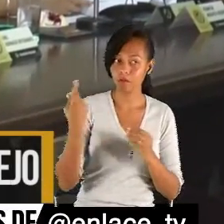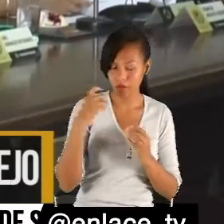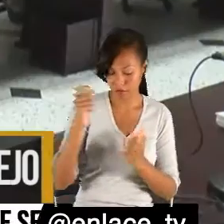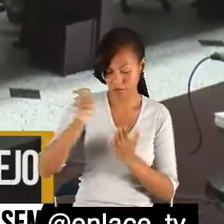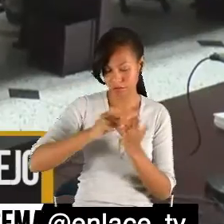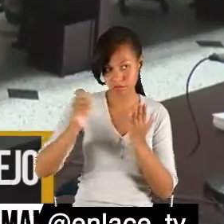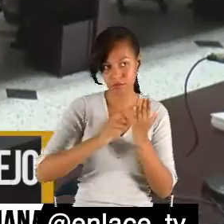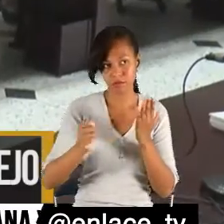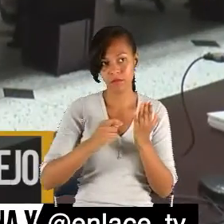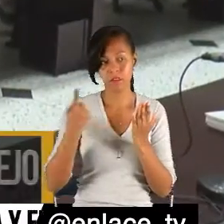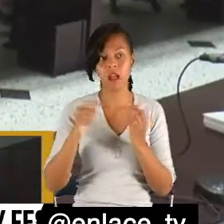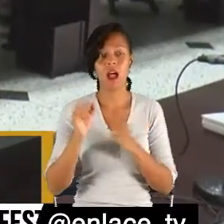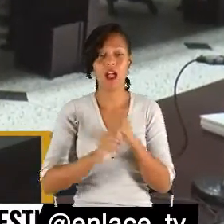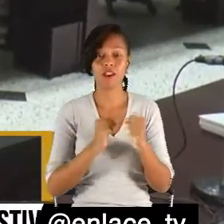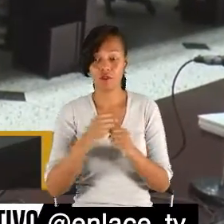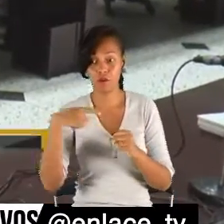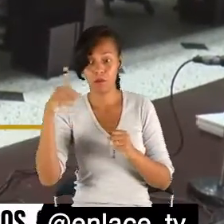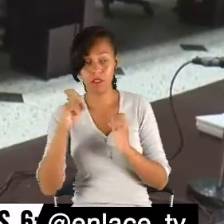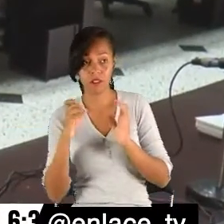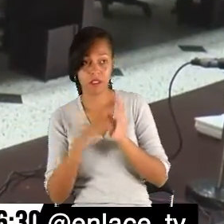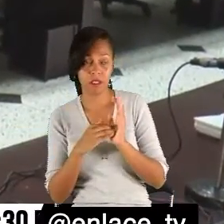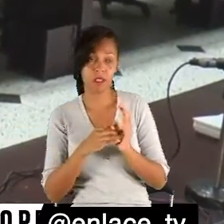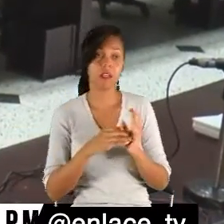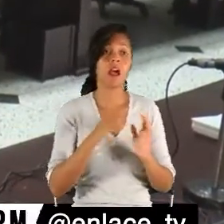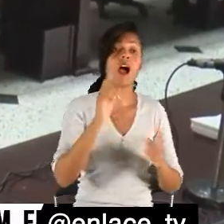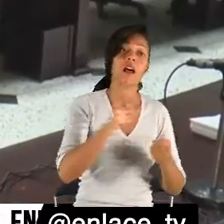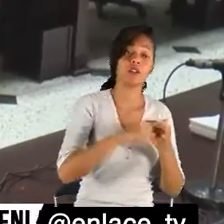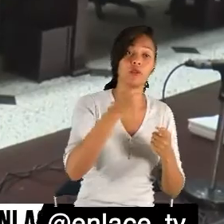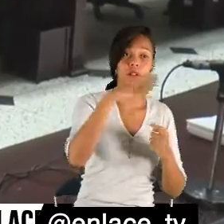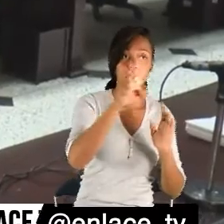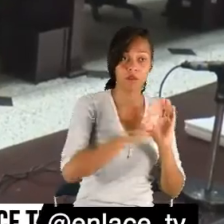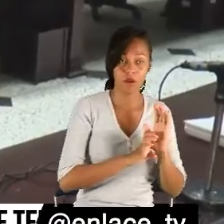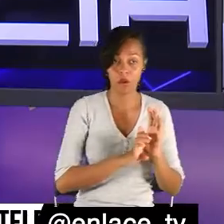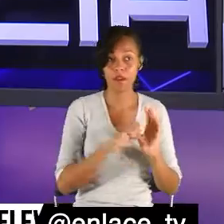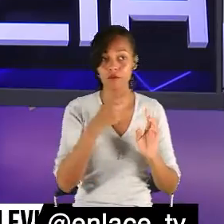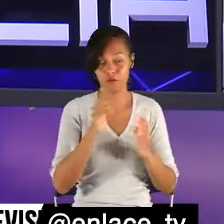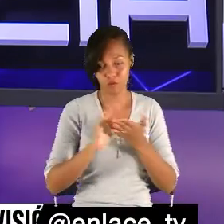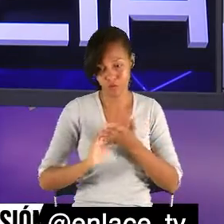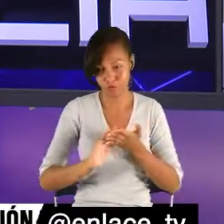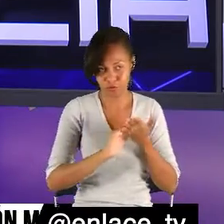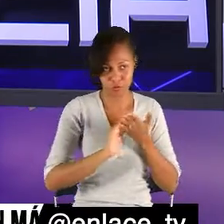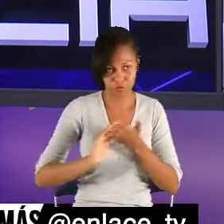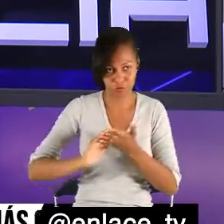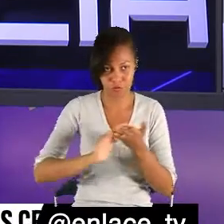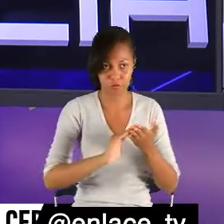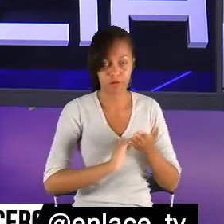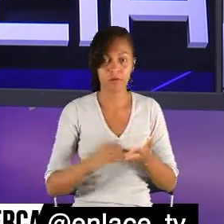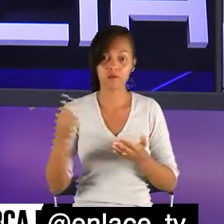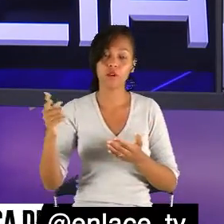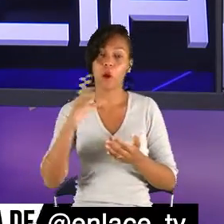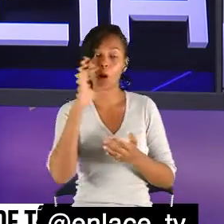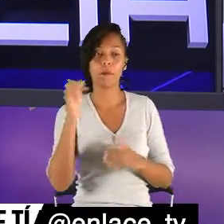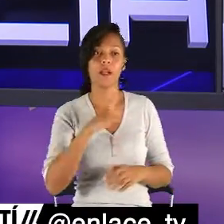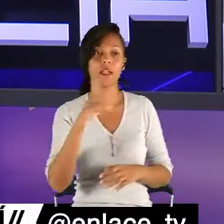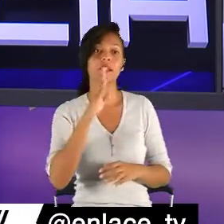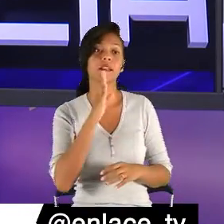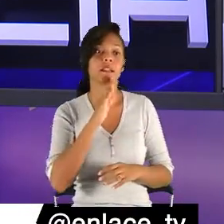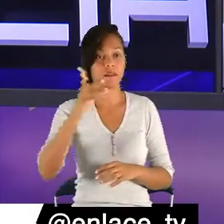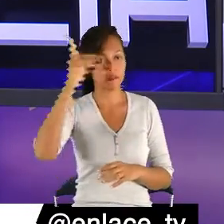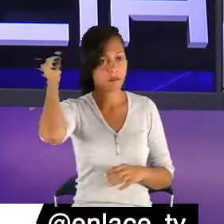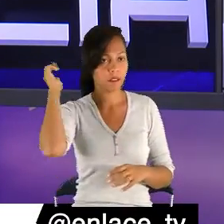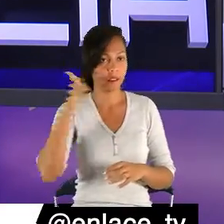2016 2019 presenta o por el gobierno de darío echeverri en otras noticias el dirigente sindical freddy